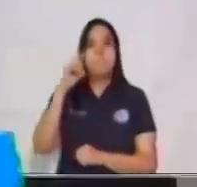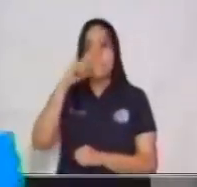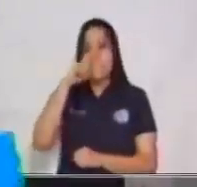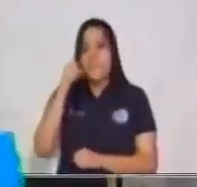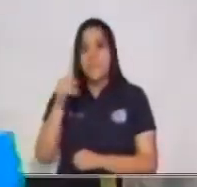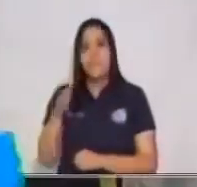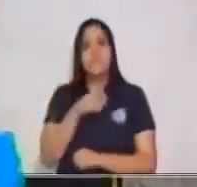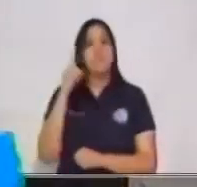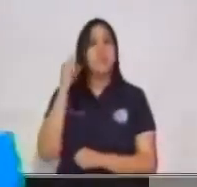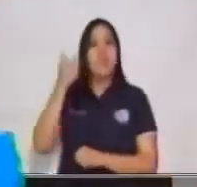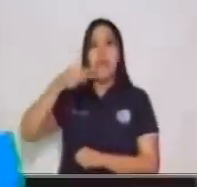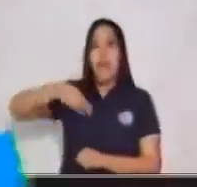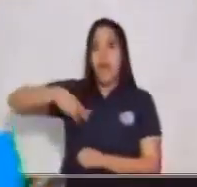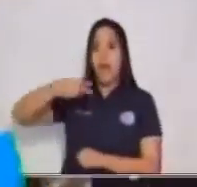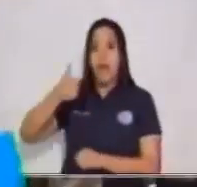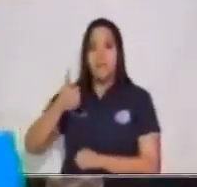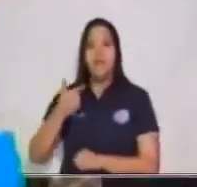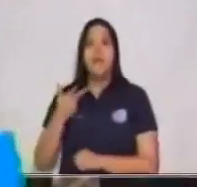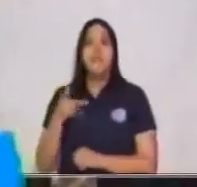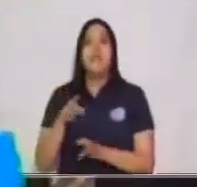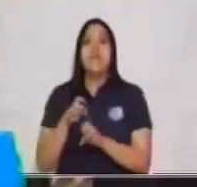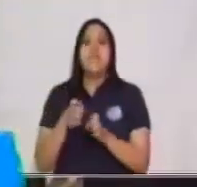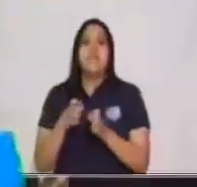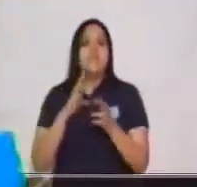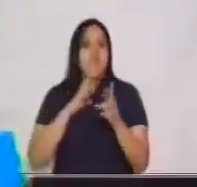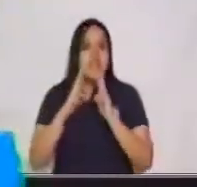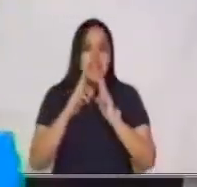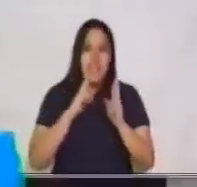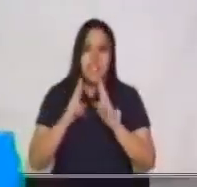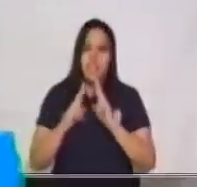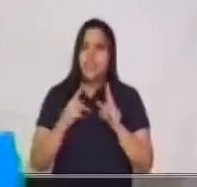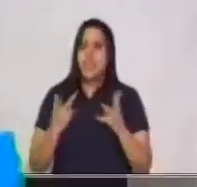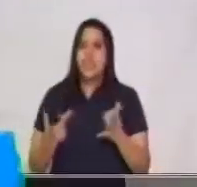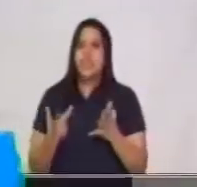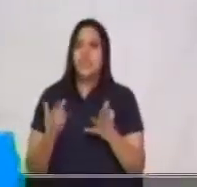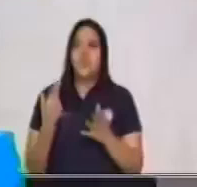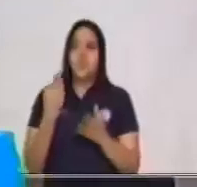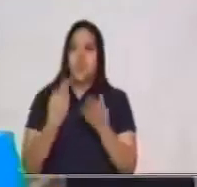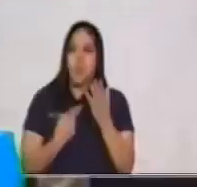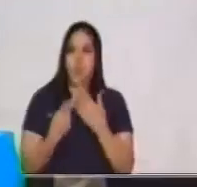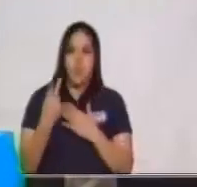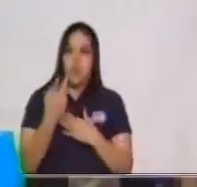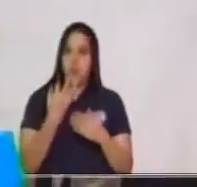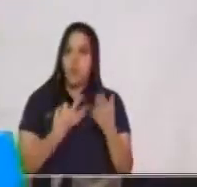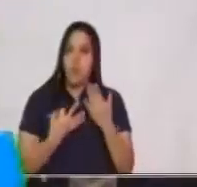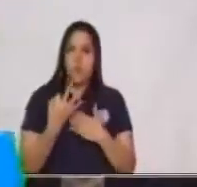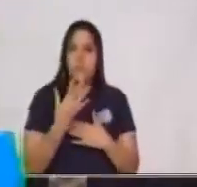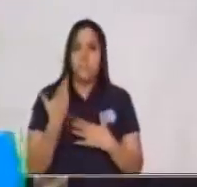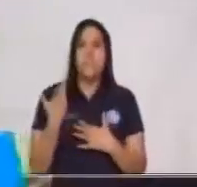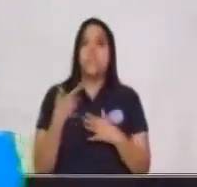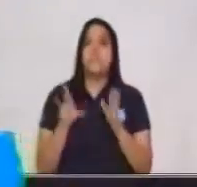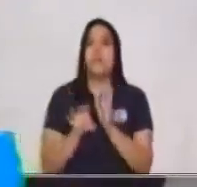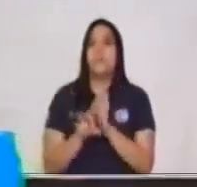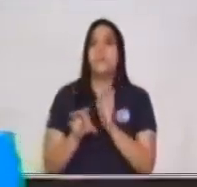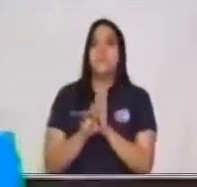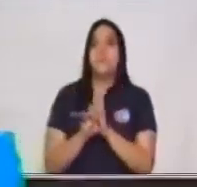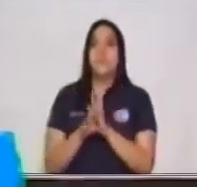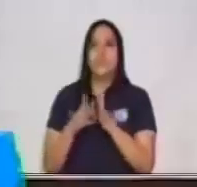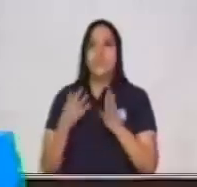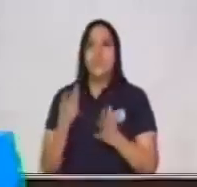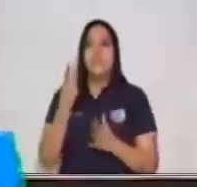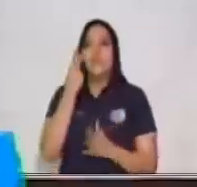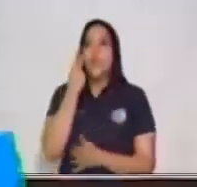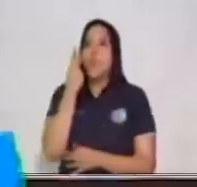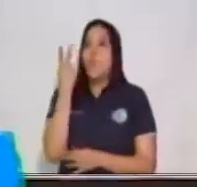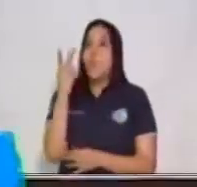Ahora, ¿cuál es la relación entre estos elementos? Veamos la relación entonces primero de los lados. Vamos